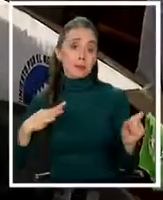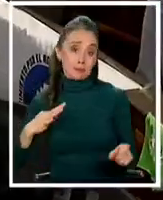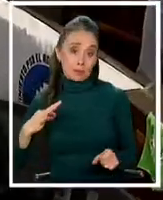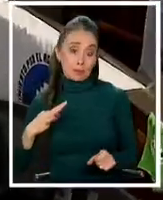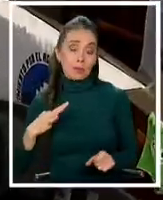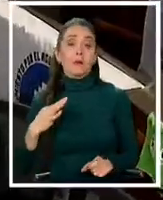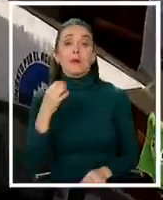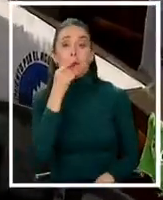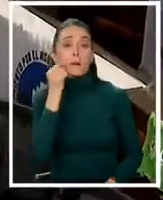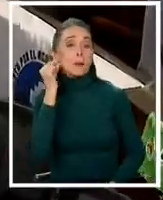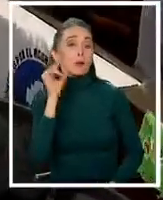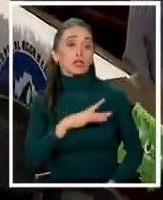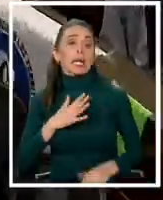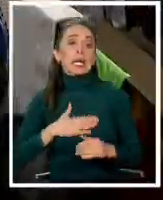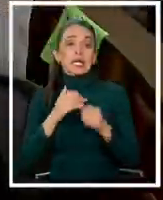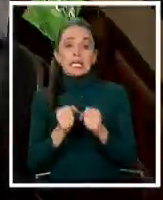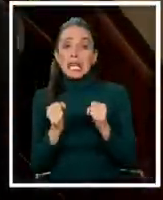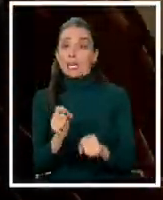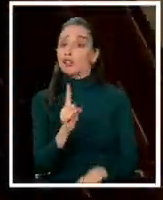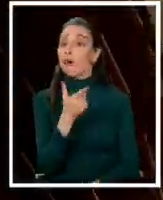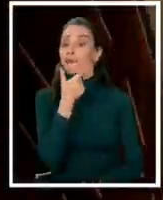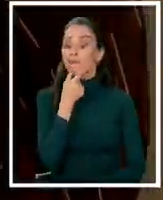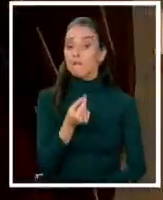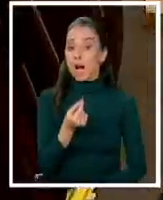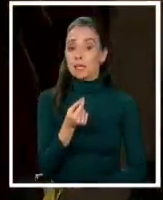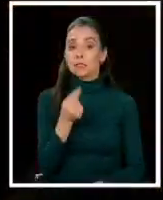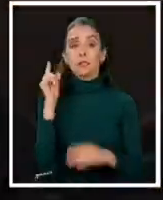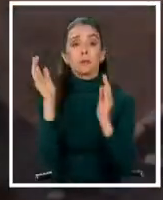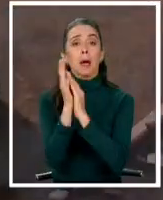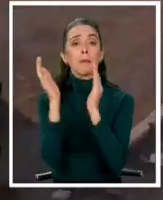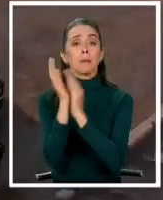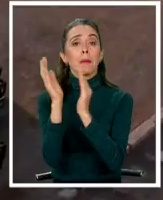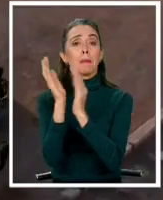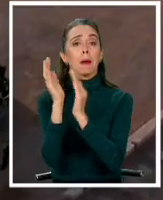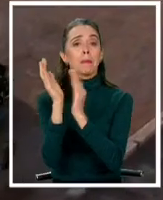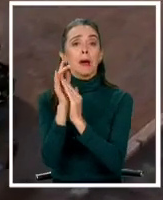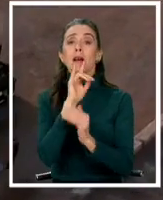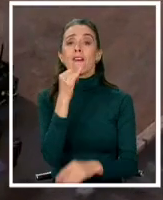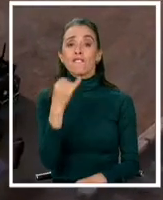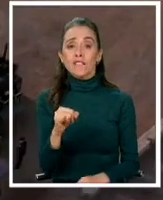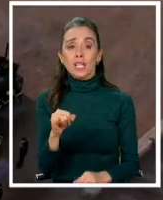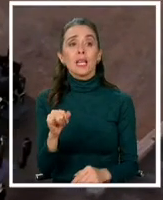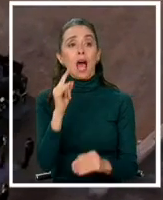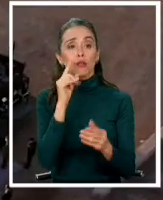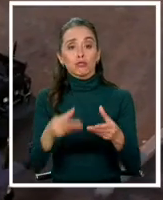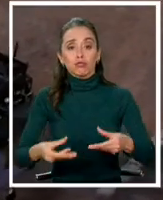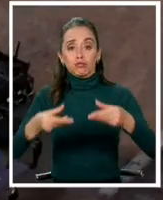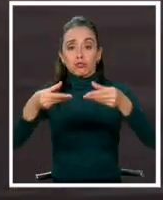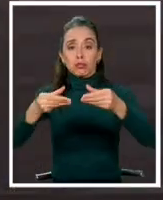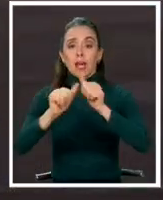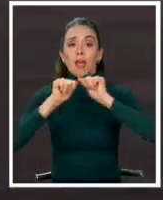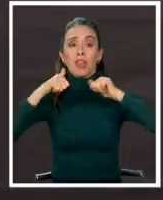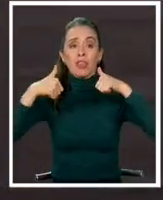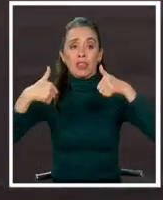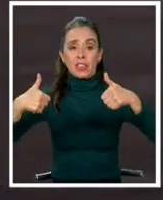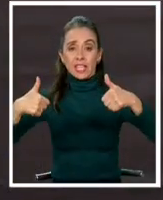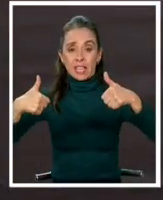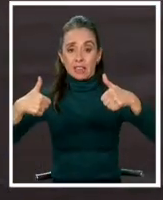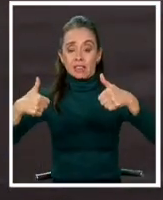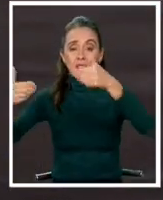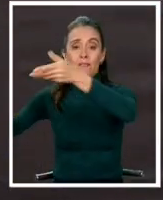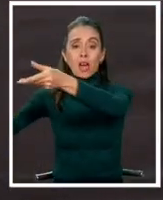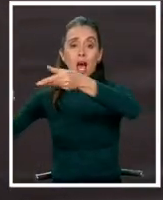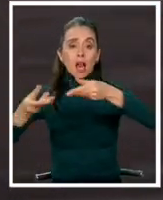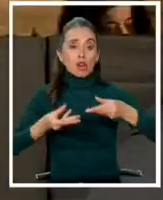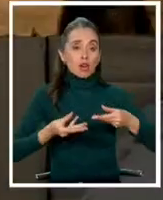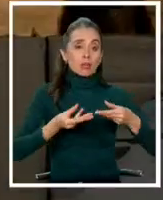anhelos de las y los chilenos, no fue fácil. Pero finalmente ya está aquí, de la mesa directiva, a las manos